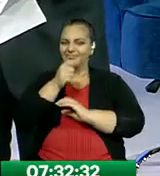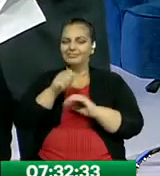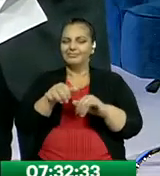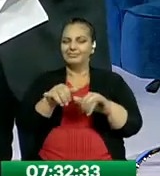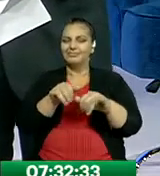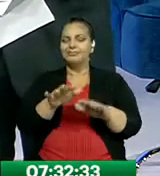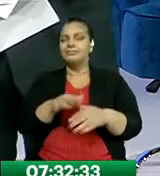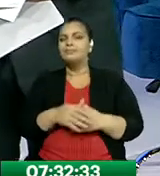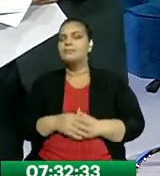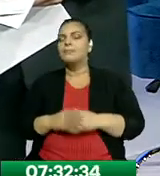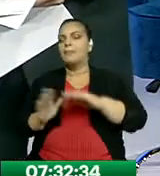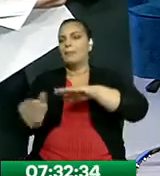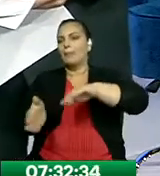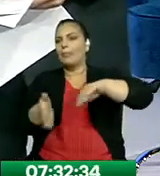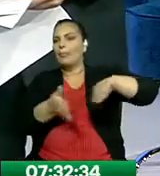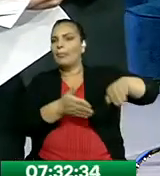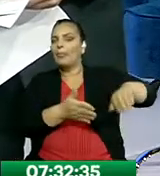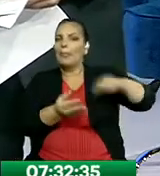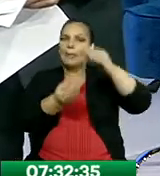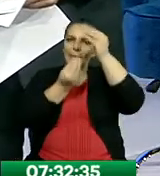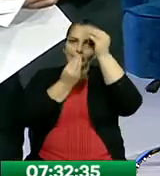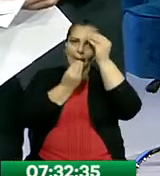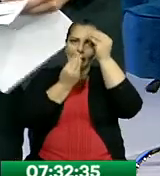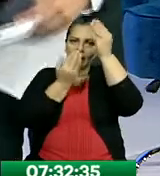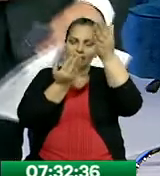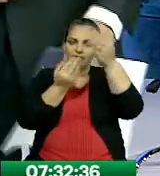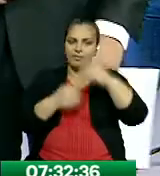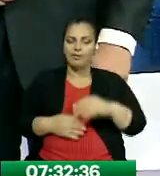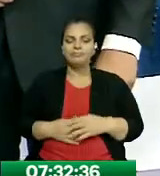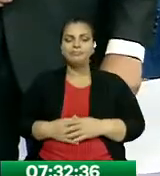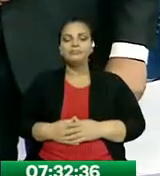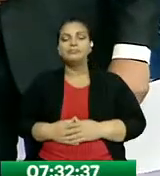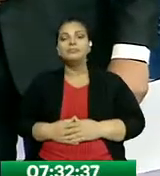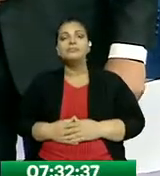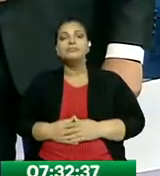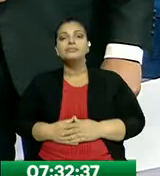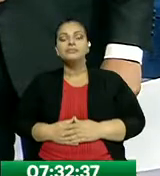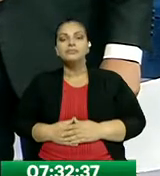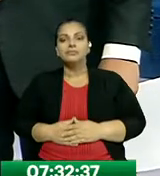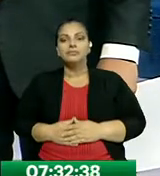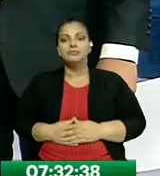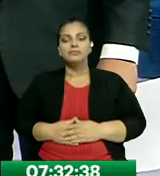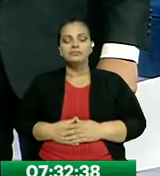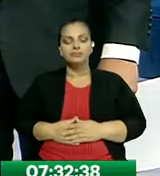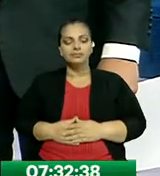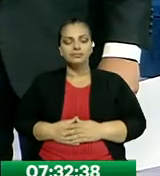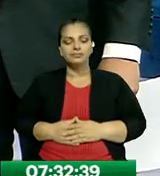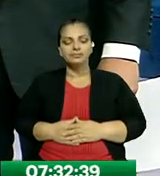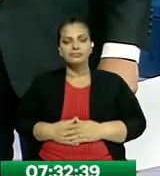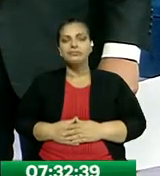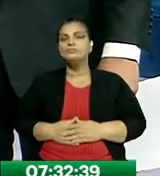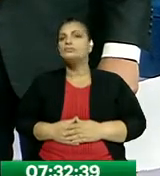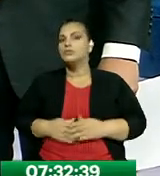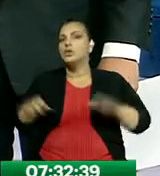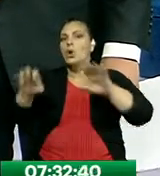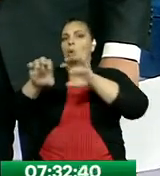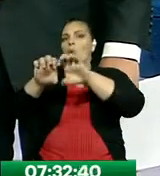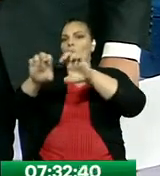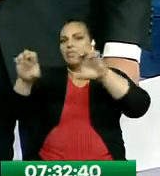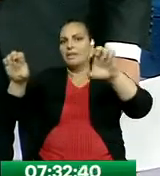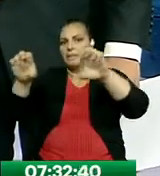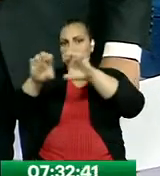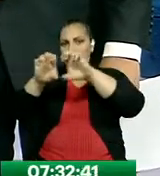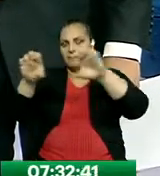Ahora tenemos otra información, 13.5 millones de dólares serán devueltos al Estado ecuatoriano por Tomislav